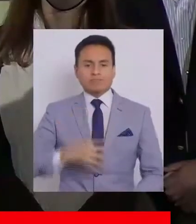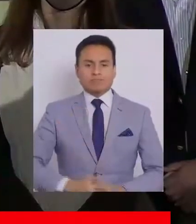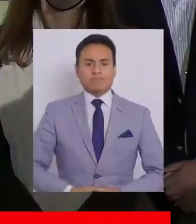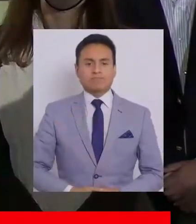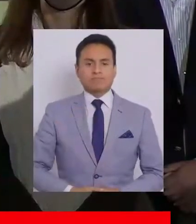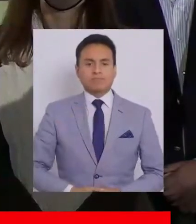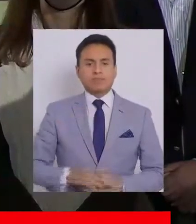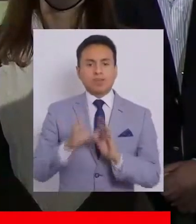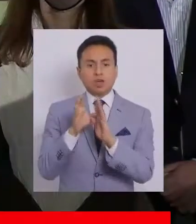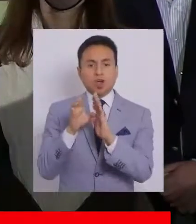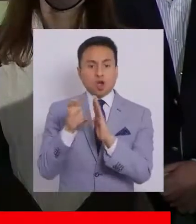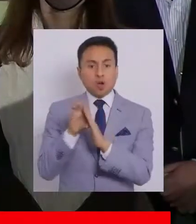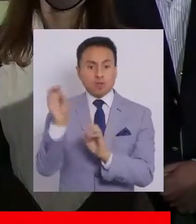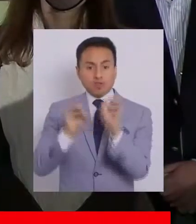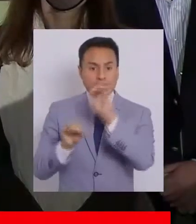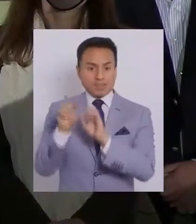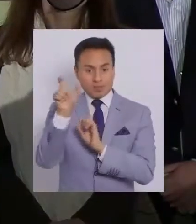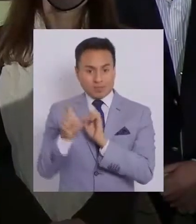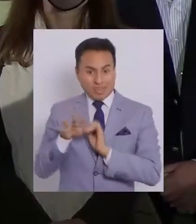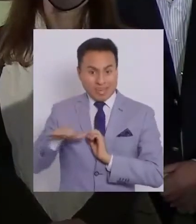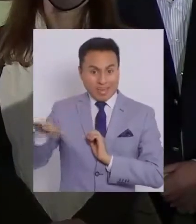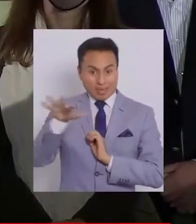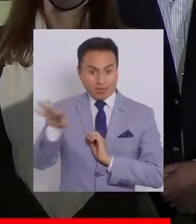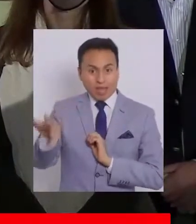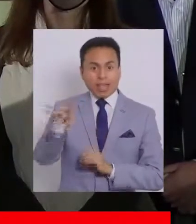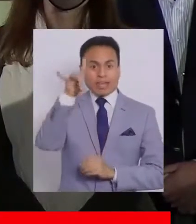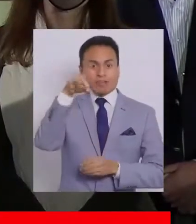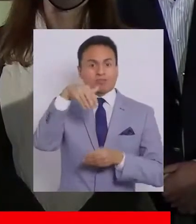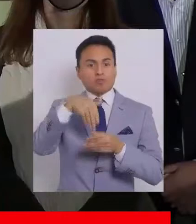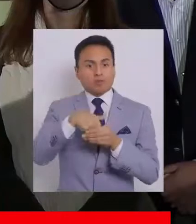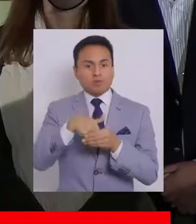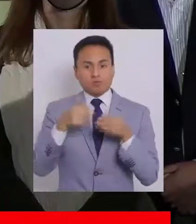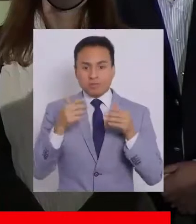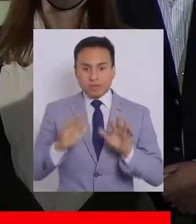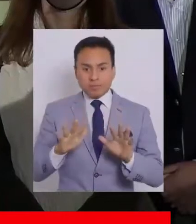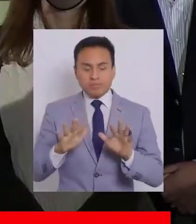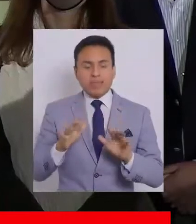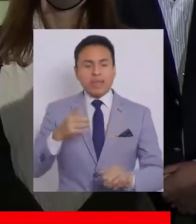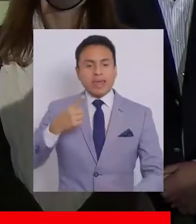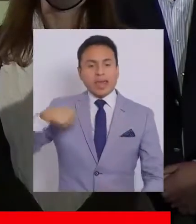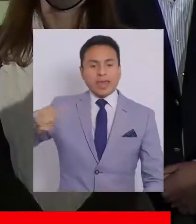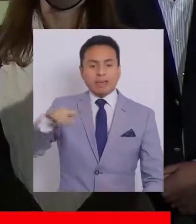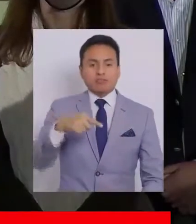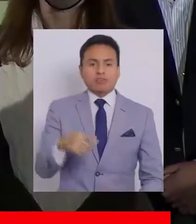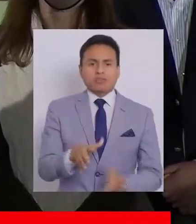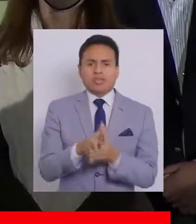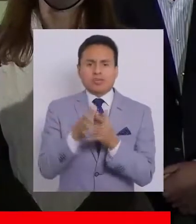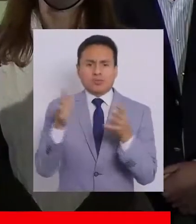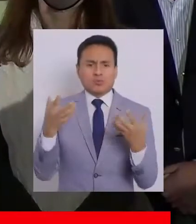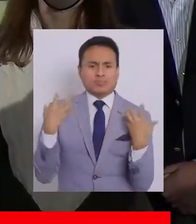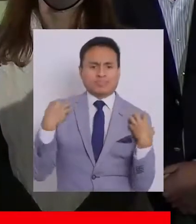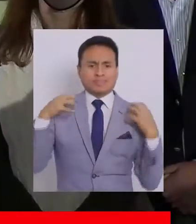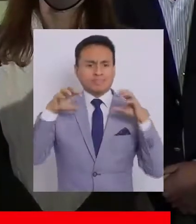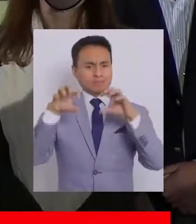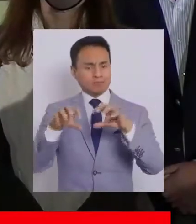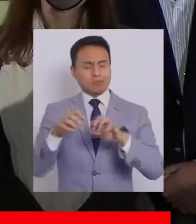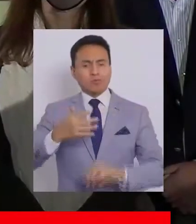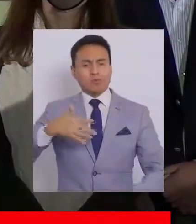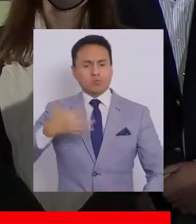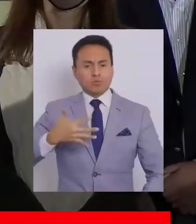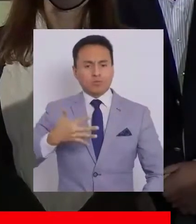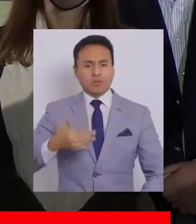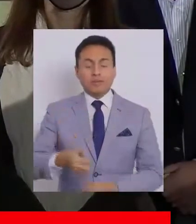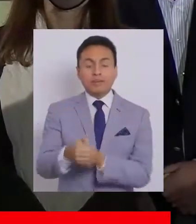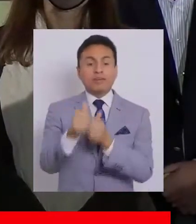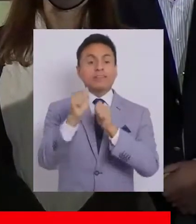Los convencionales constituyentes elegidos hoy tendrán la enorme responsabilidad y